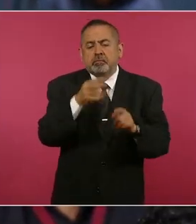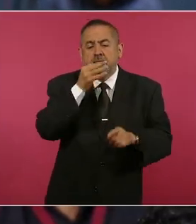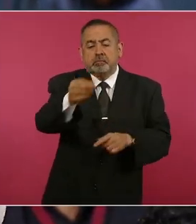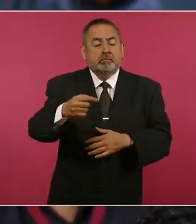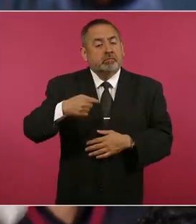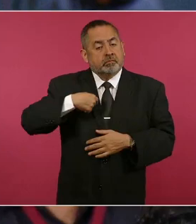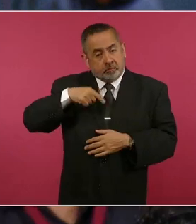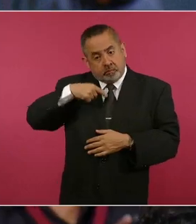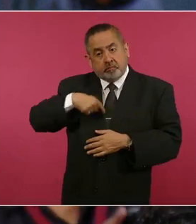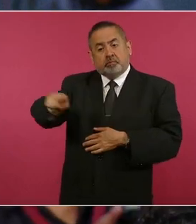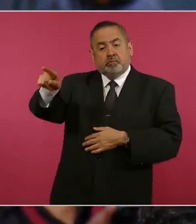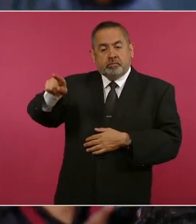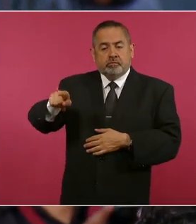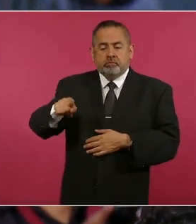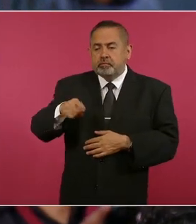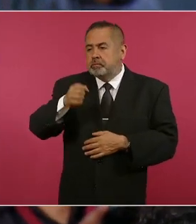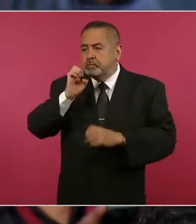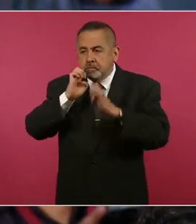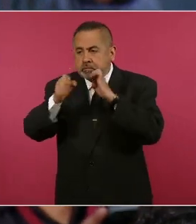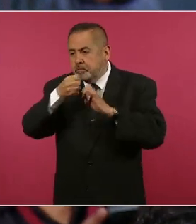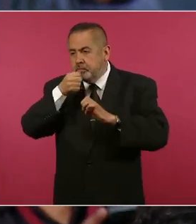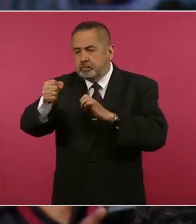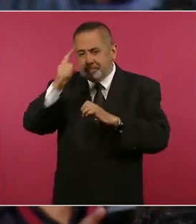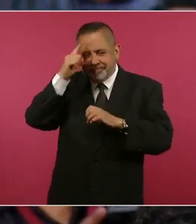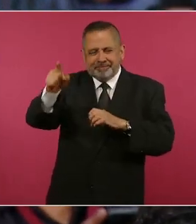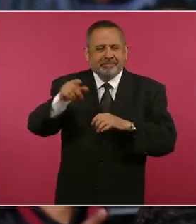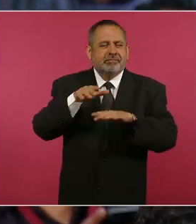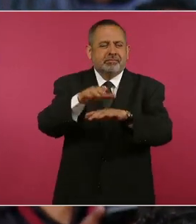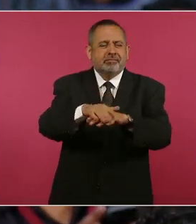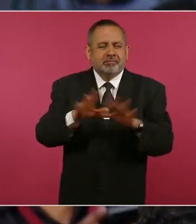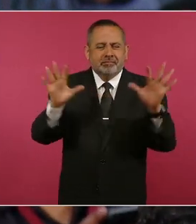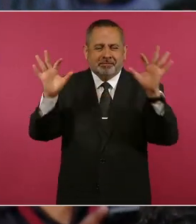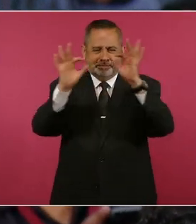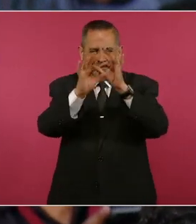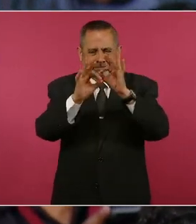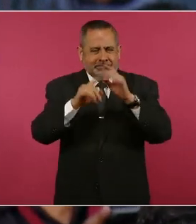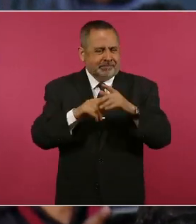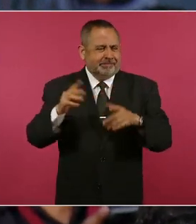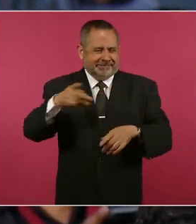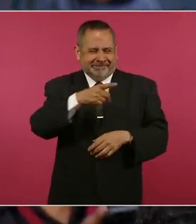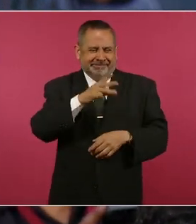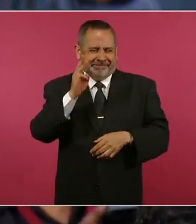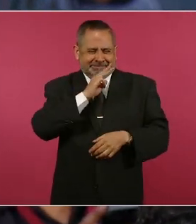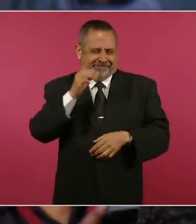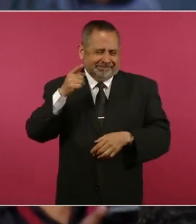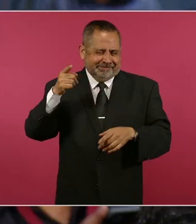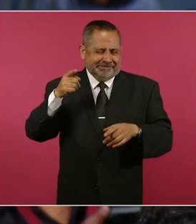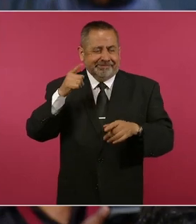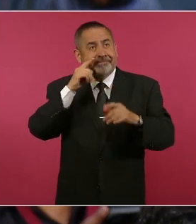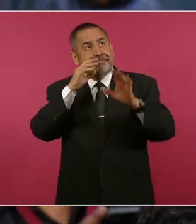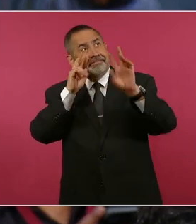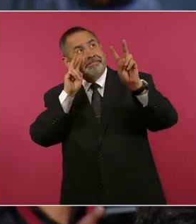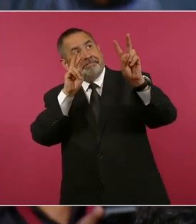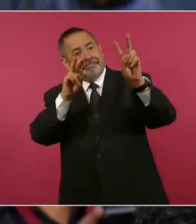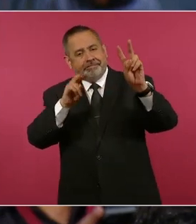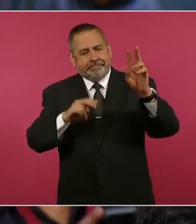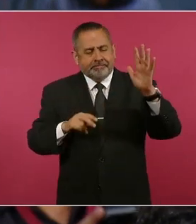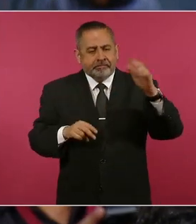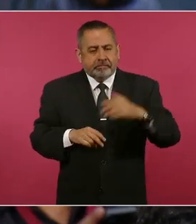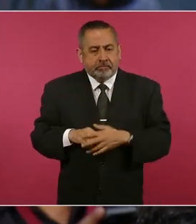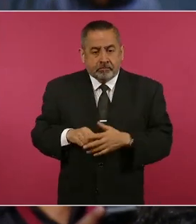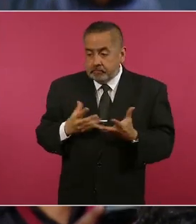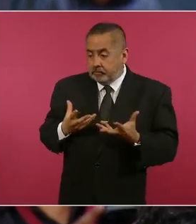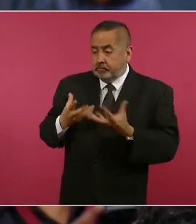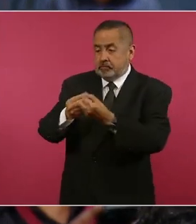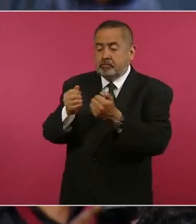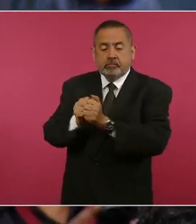fui a cubrir lo del eclipse a Mazatlán, estuve con las bandas